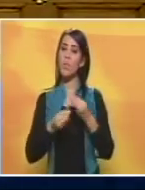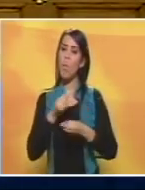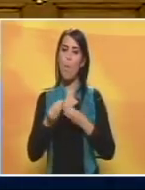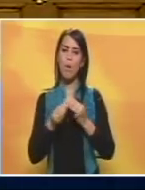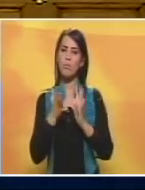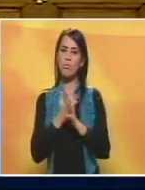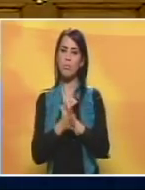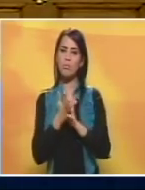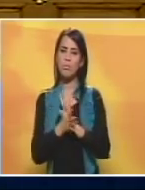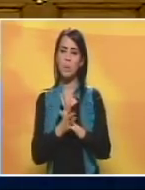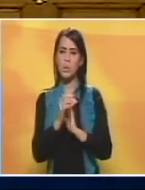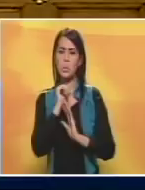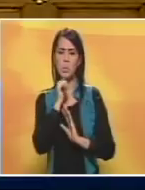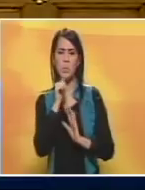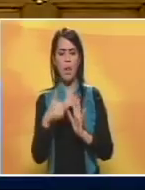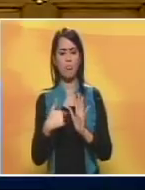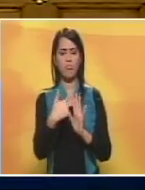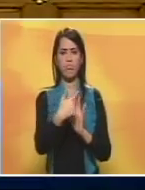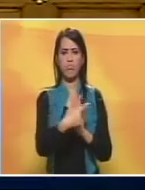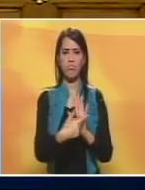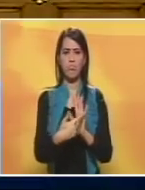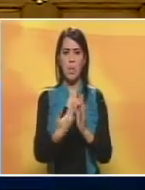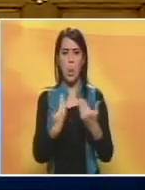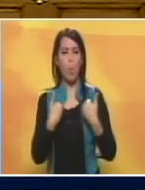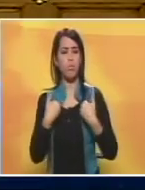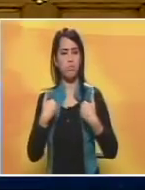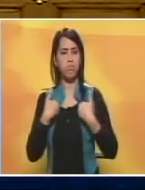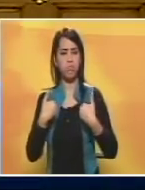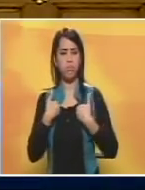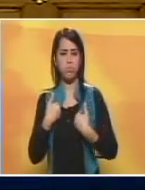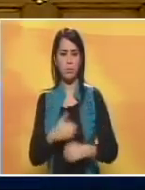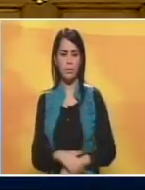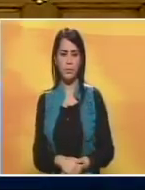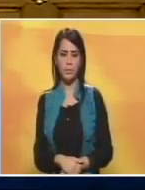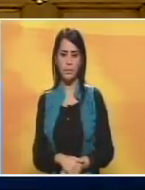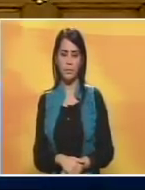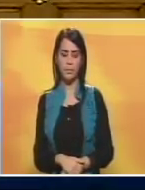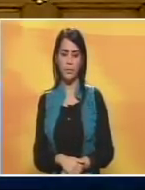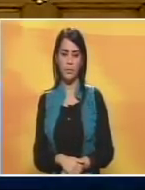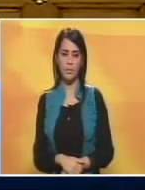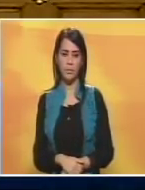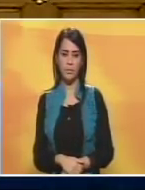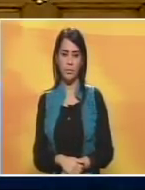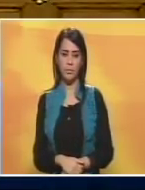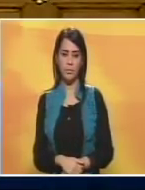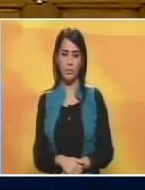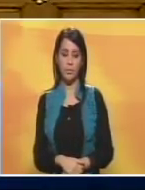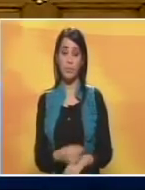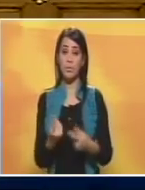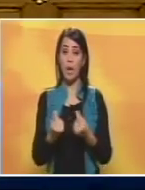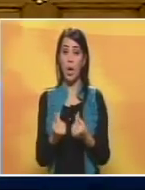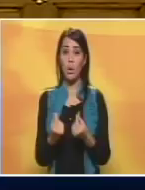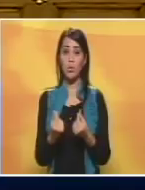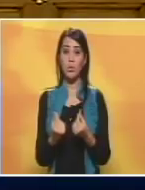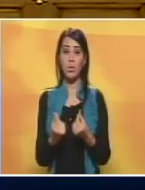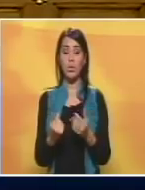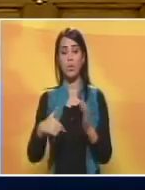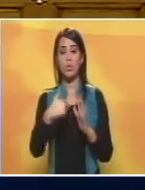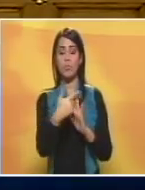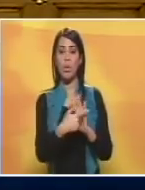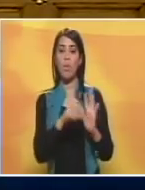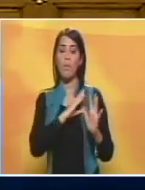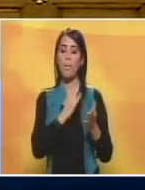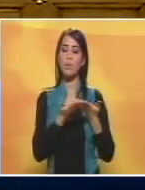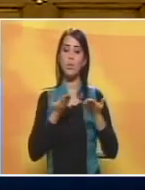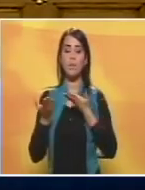marcadores criminales y que perturban la estructura de costos de todos los bienes y